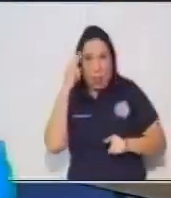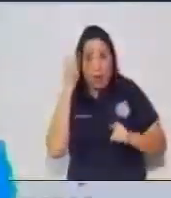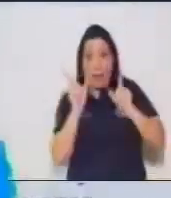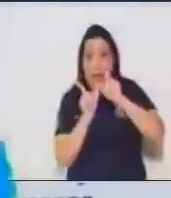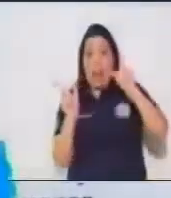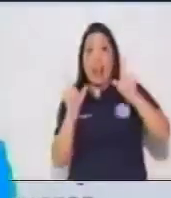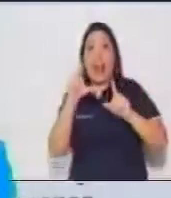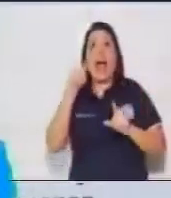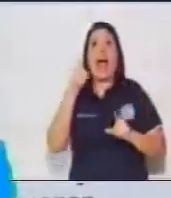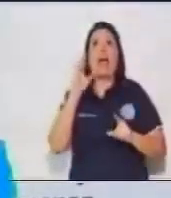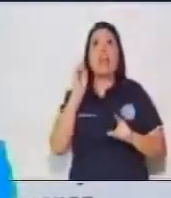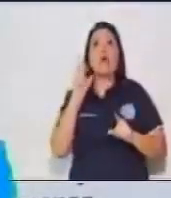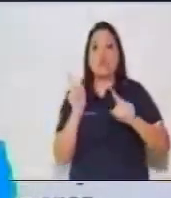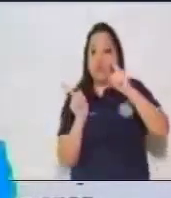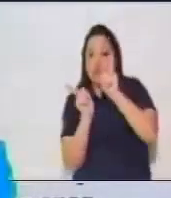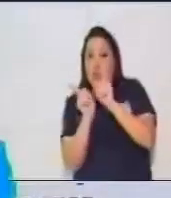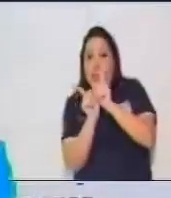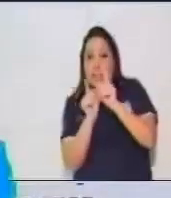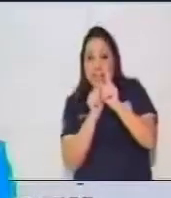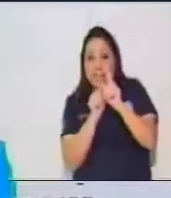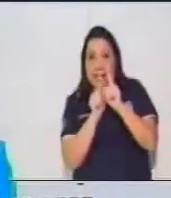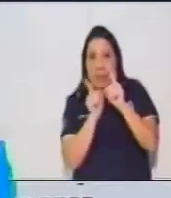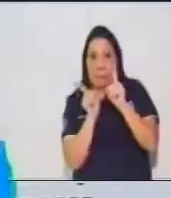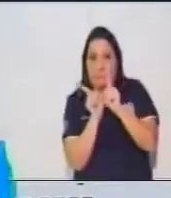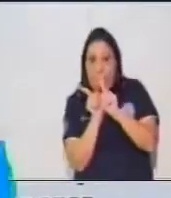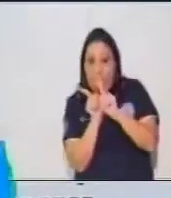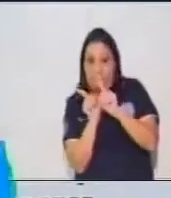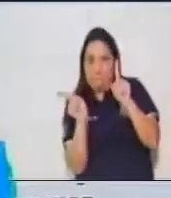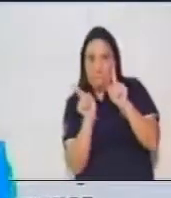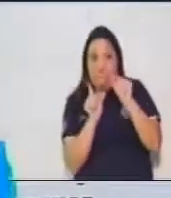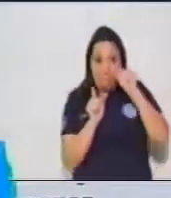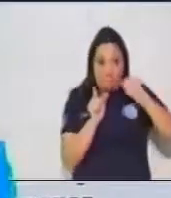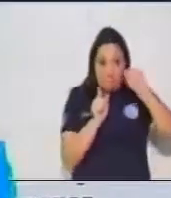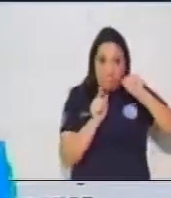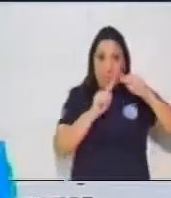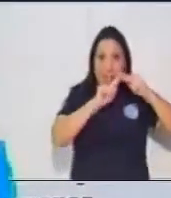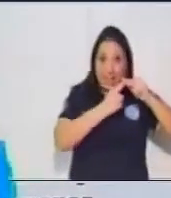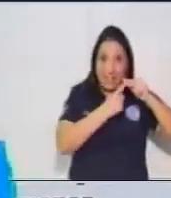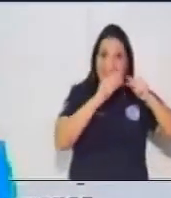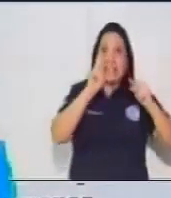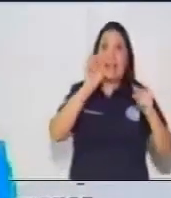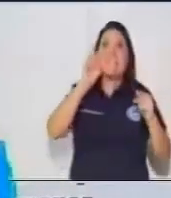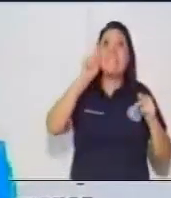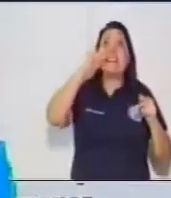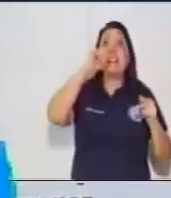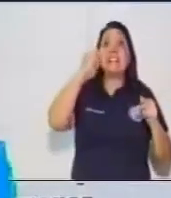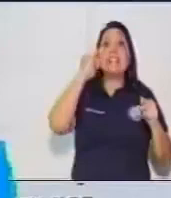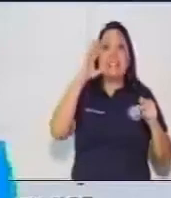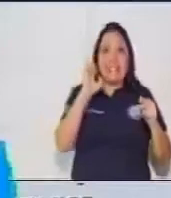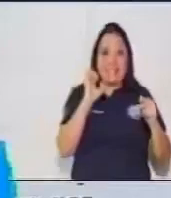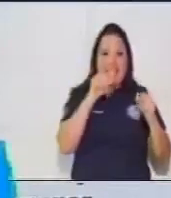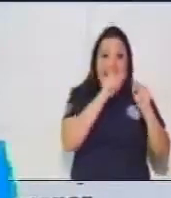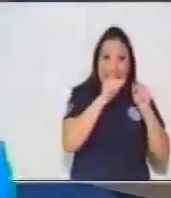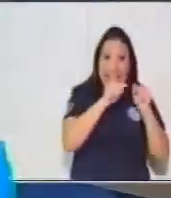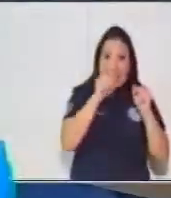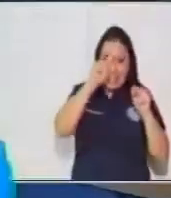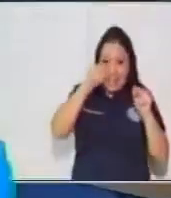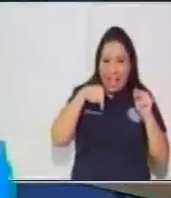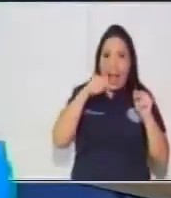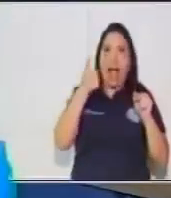lados tienen un punto de origen que se llama vértice del ángulo. El